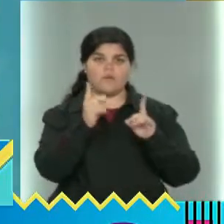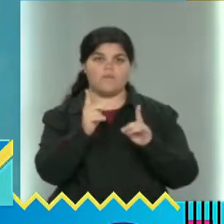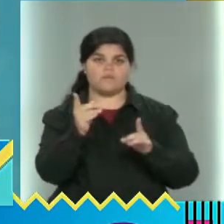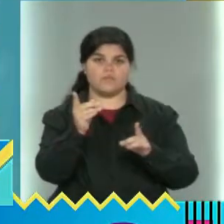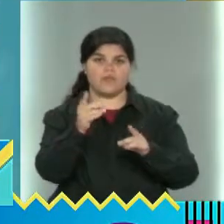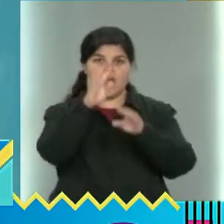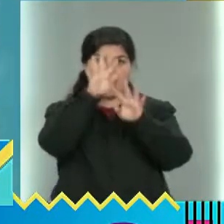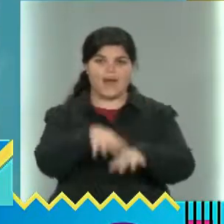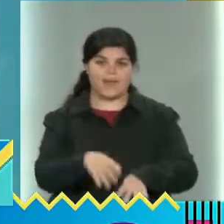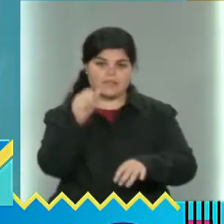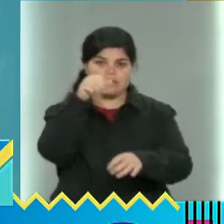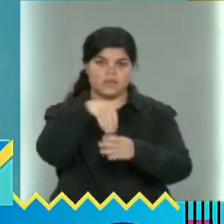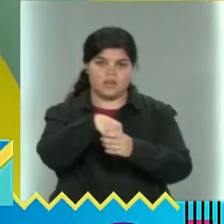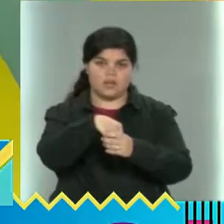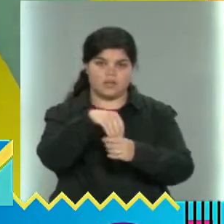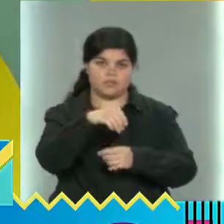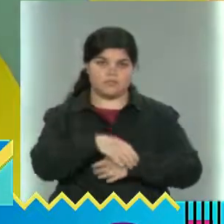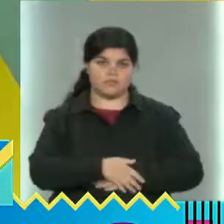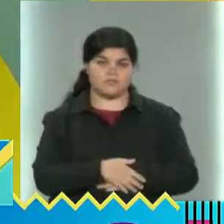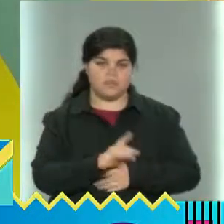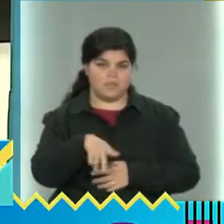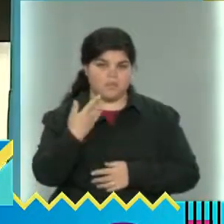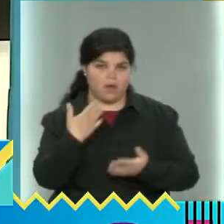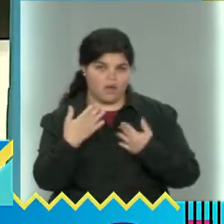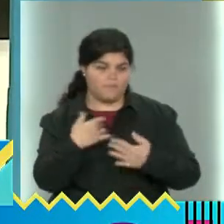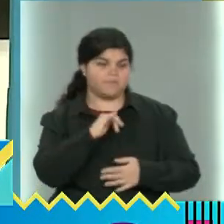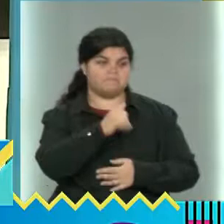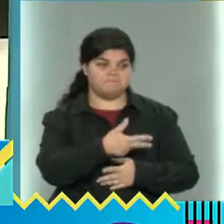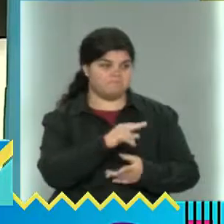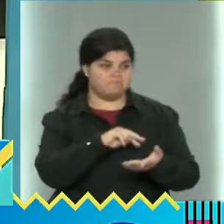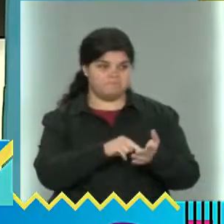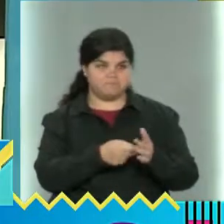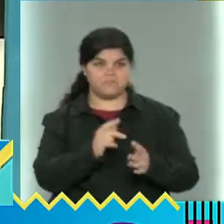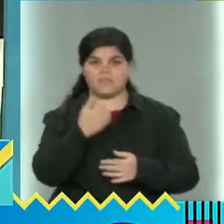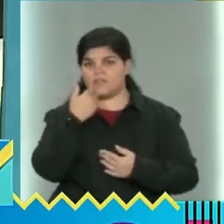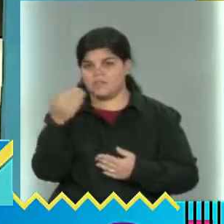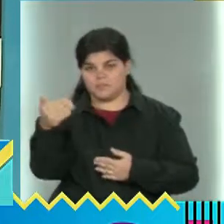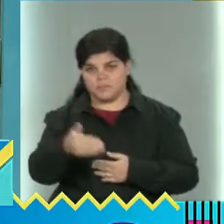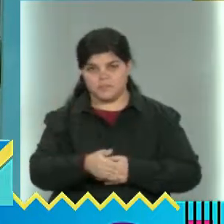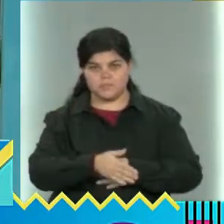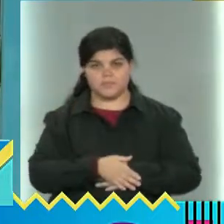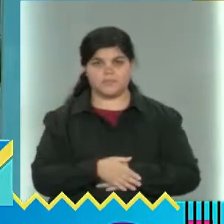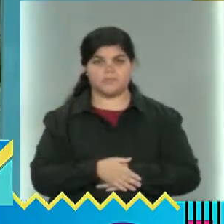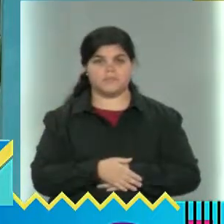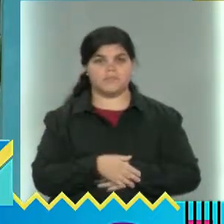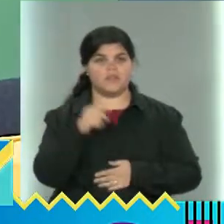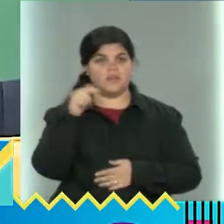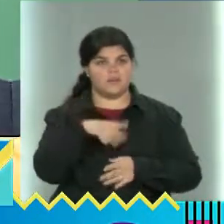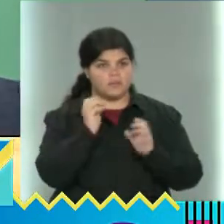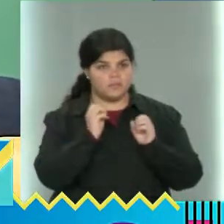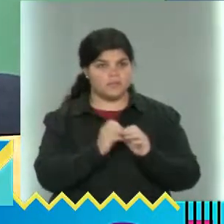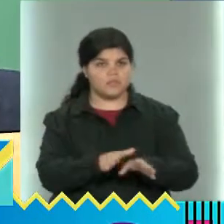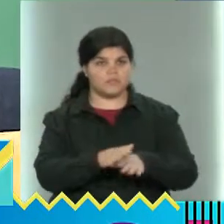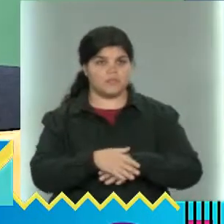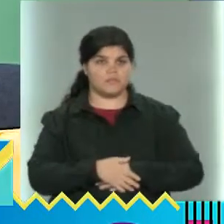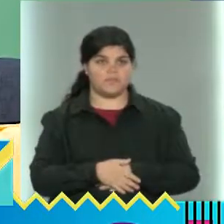encierro. Eso también lo vamos a estar hablando. Bueno, perfecto. Bueno, muchas gracias por estar presente. Bueno. Claro, bueno, vamos a la presentación. arrancamos con